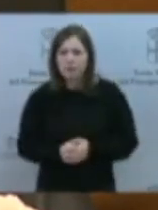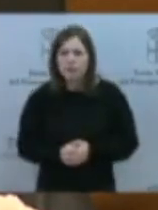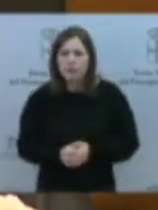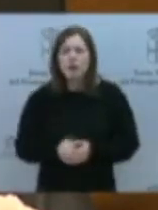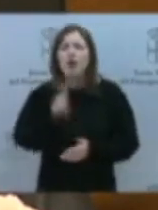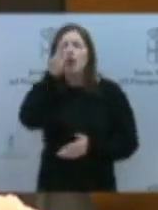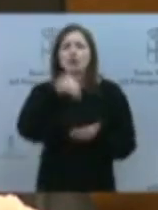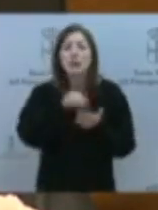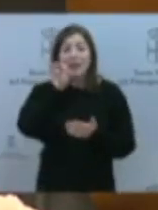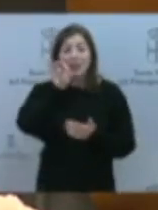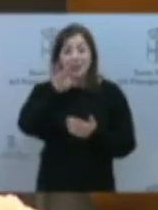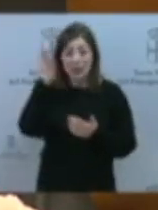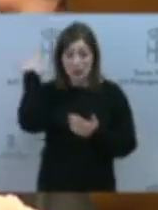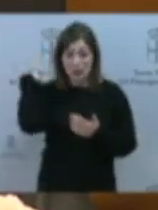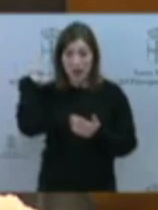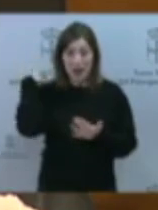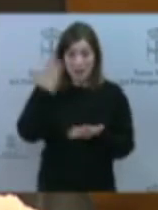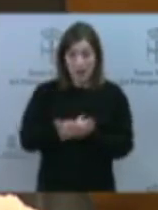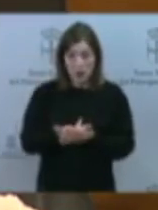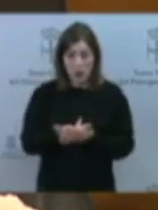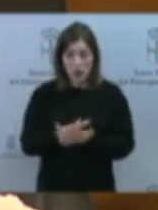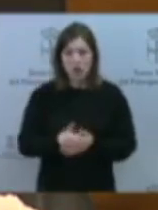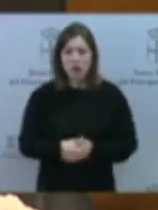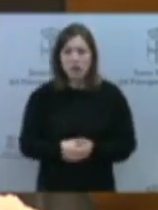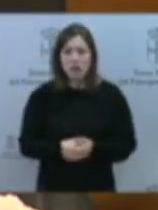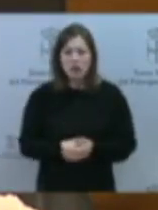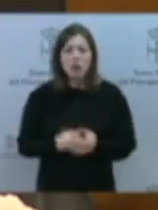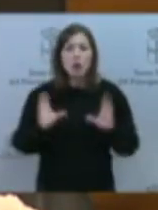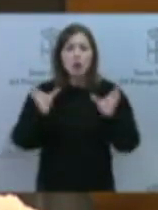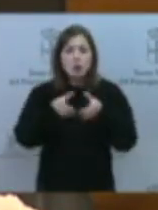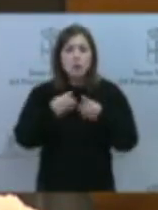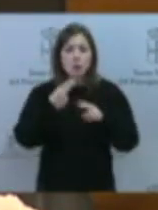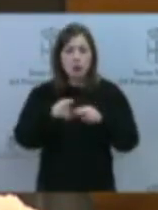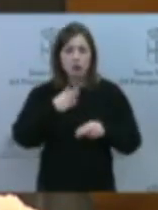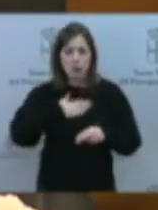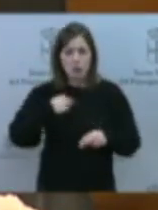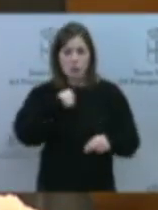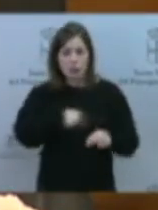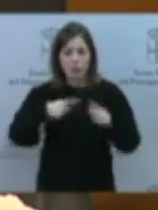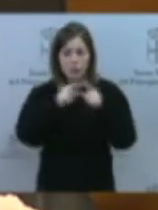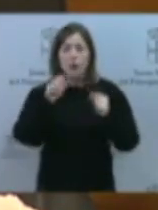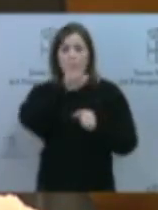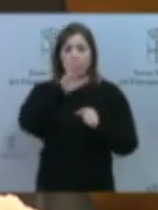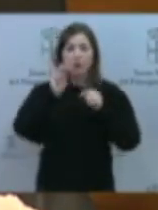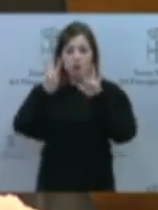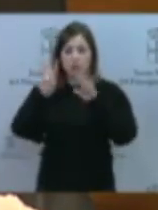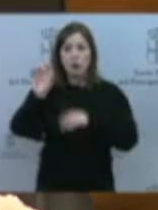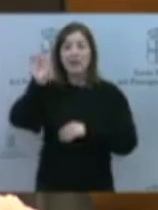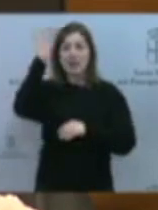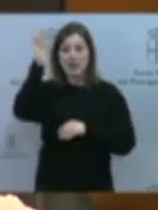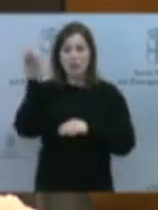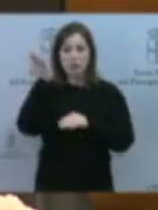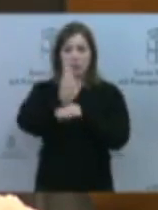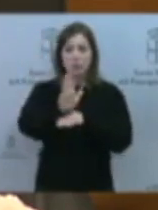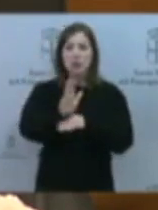2015 hasta ahora, este grupo parlamentario, Podemos Asturias, ha presentado 58 iniciativas sobre Liberbank o sobre Cajastur en este Parlamento.